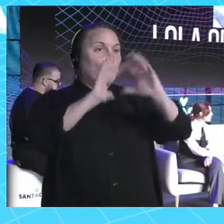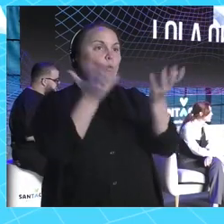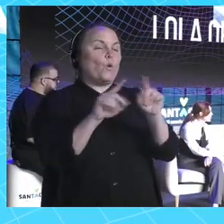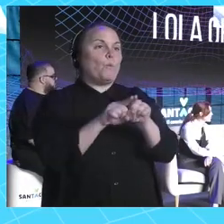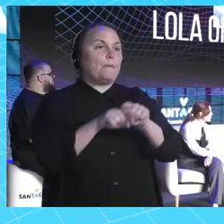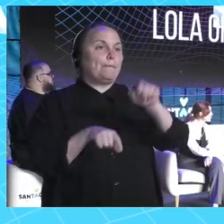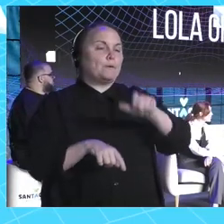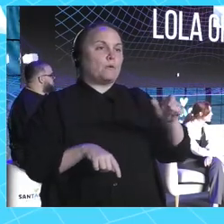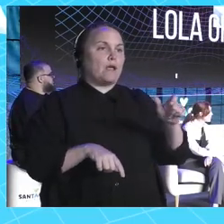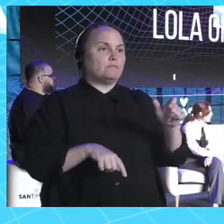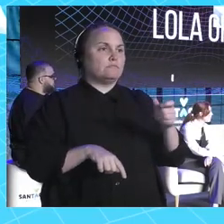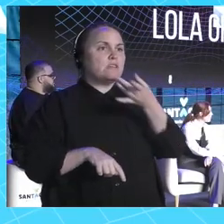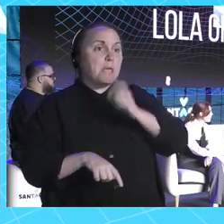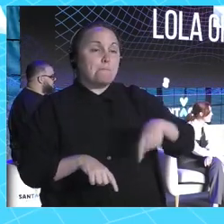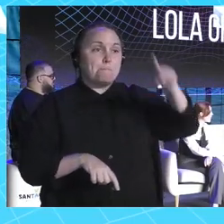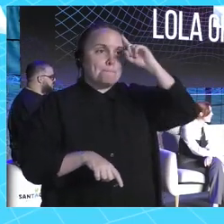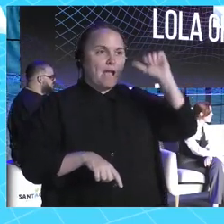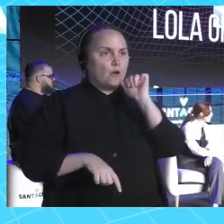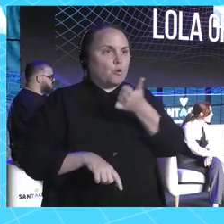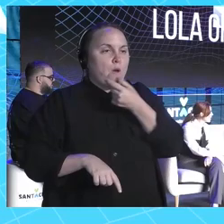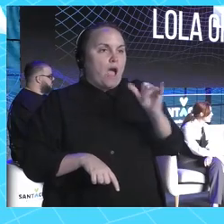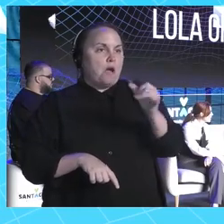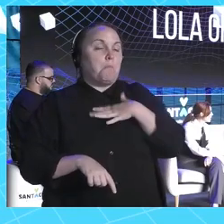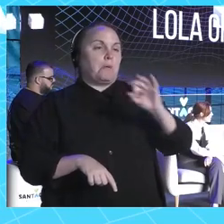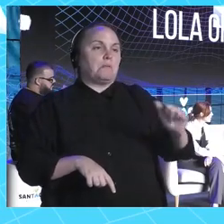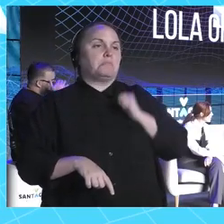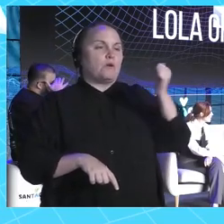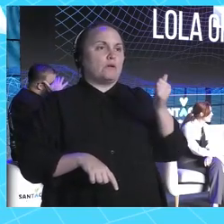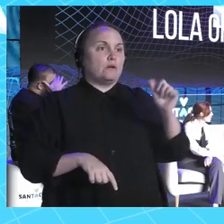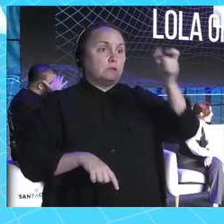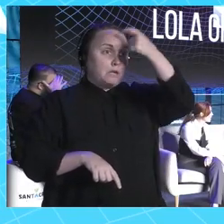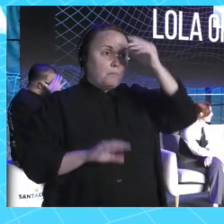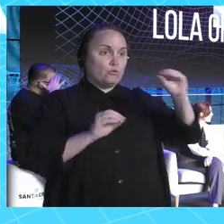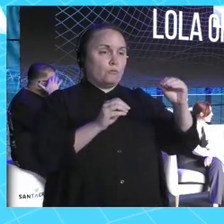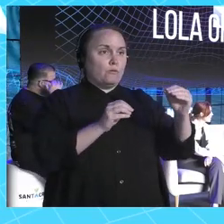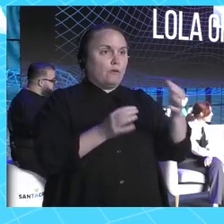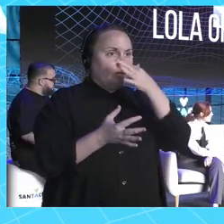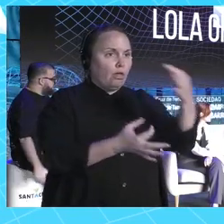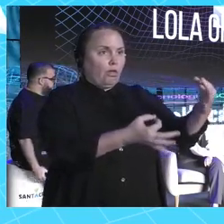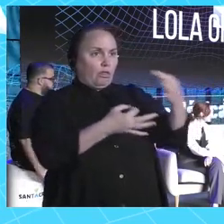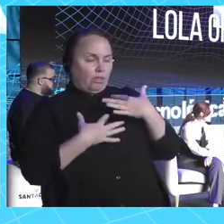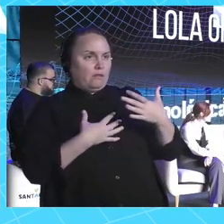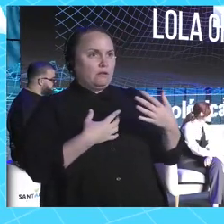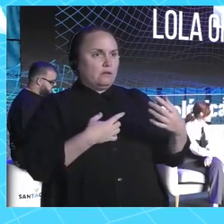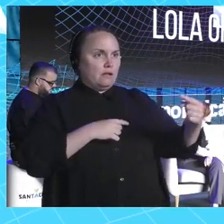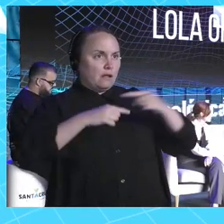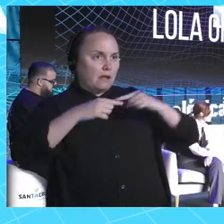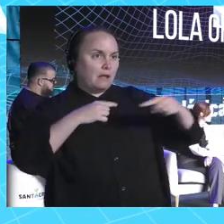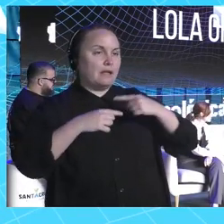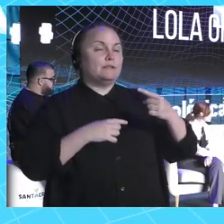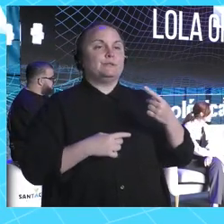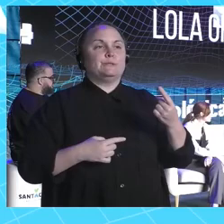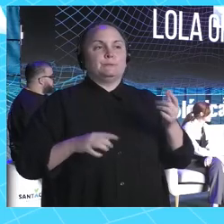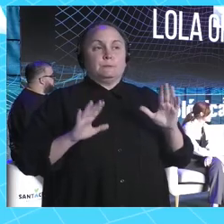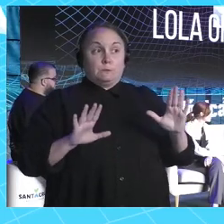la oportunidad de verter todo ese todos esos traumas contra ti y bueno yo consideré que era